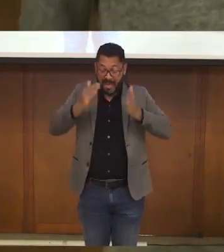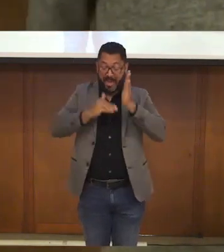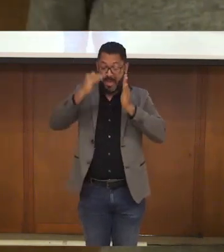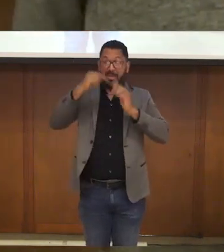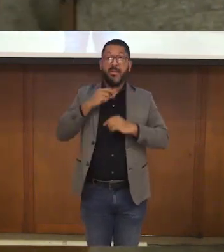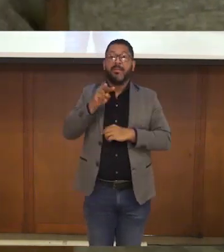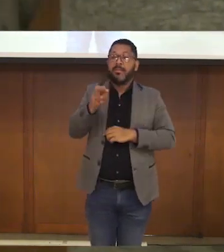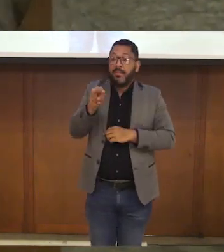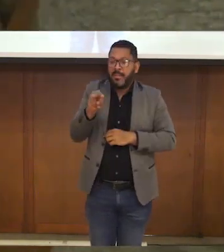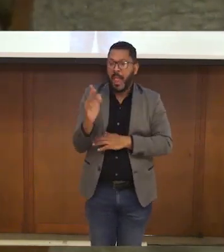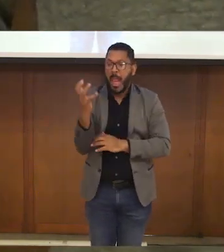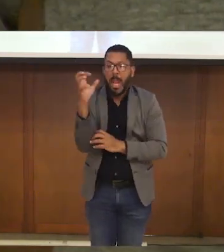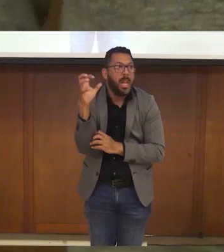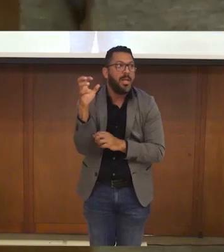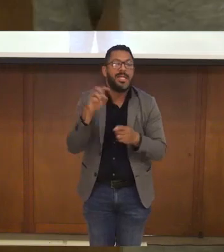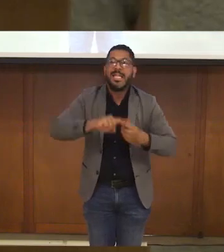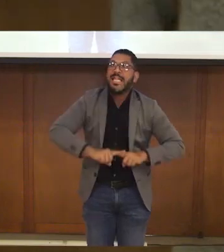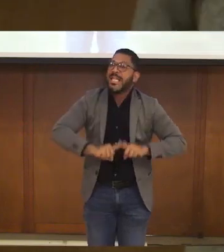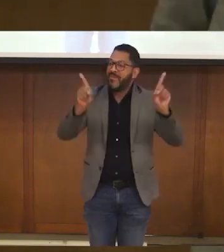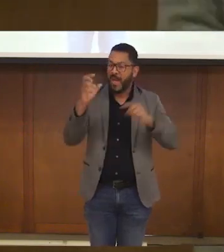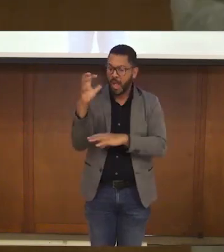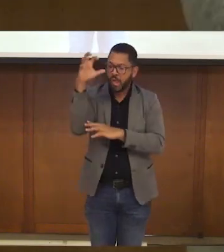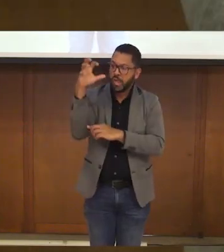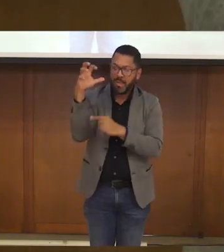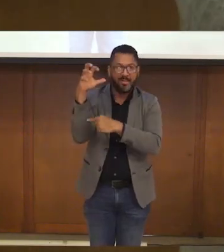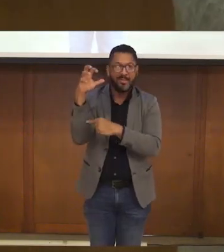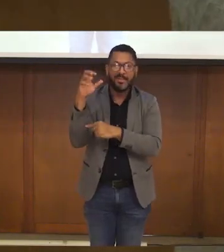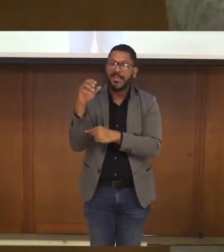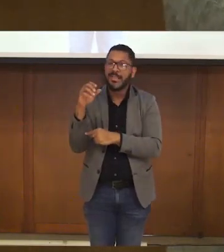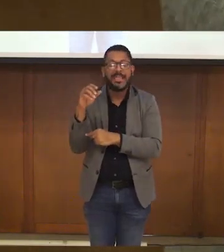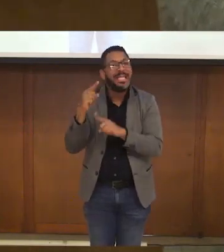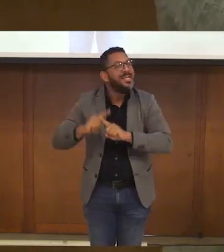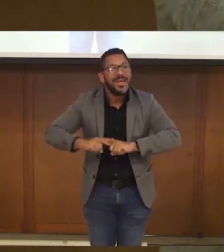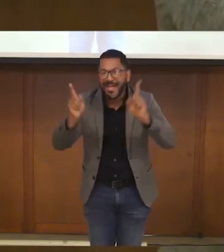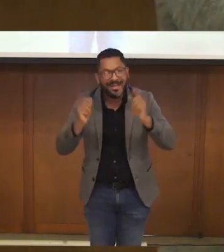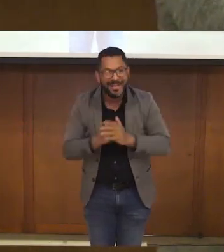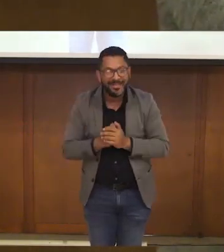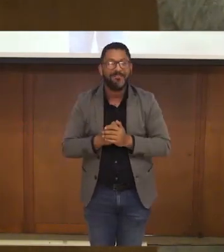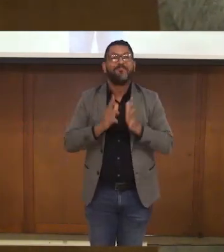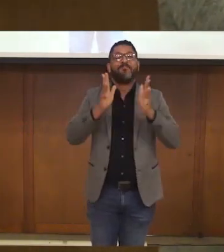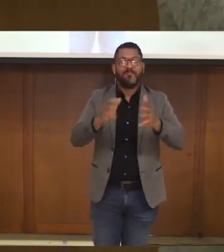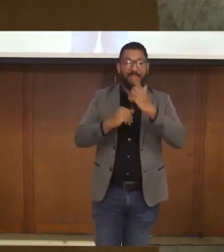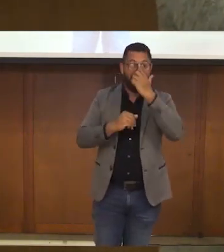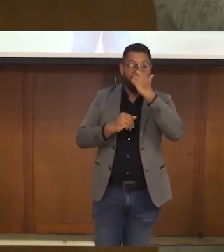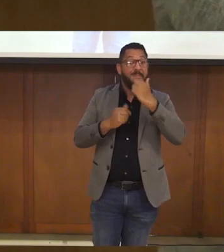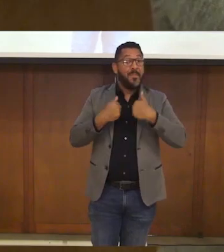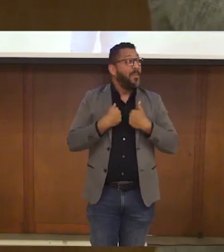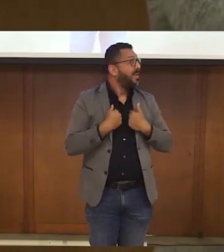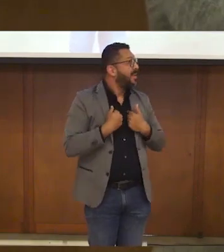el apartamento en Buenos Aires. Entonces era otro, un chamizo. Pero lindo, cuando yo lo